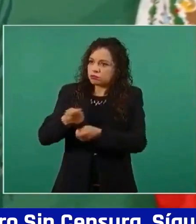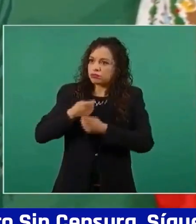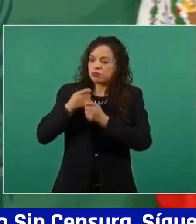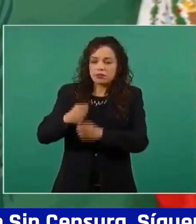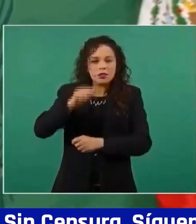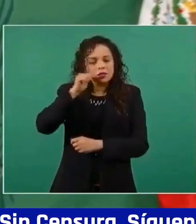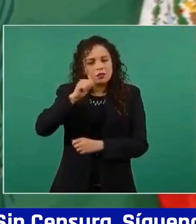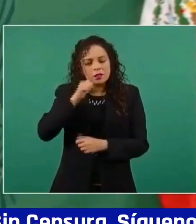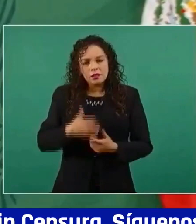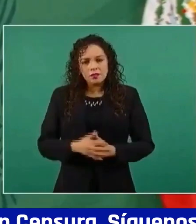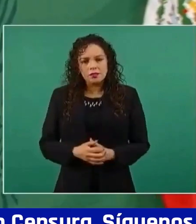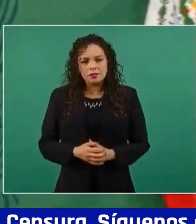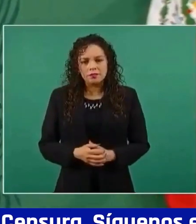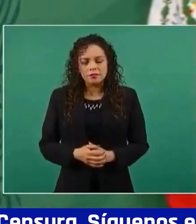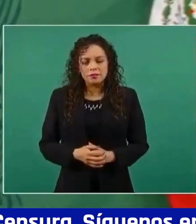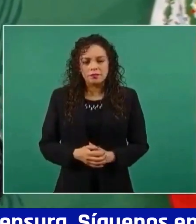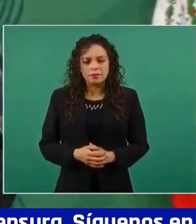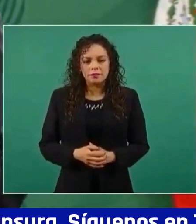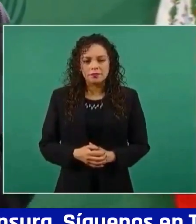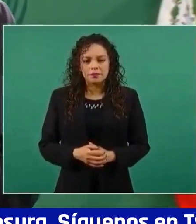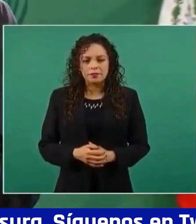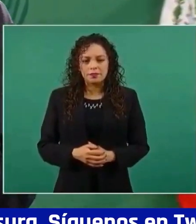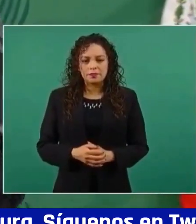Y el presupuesto